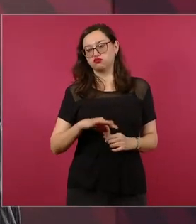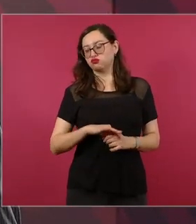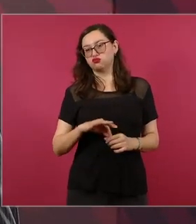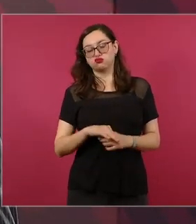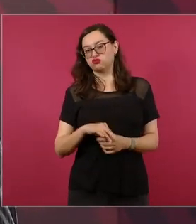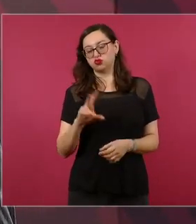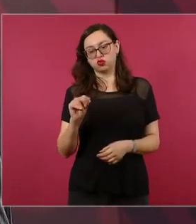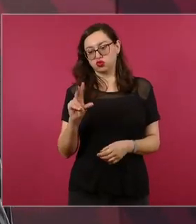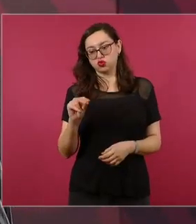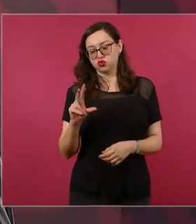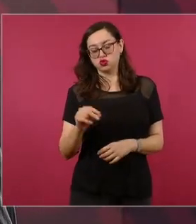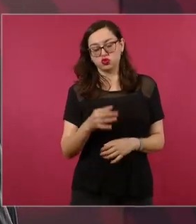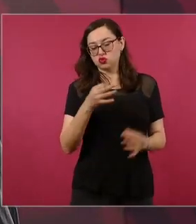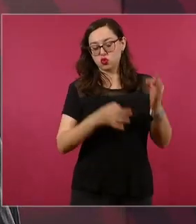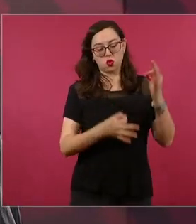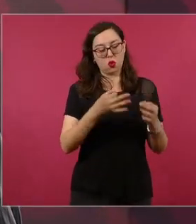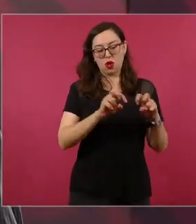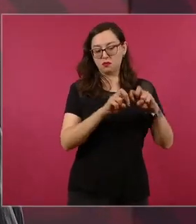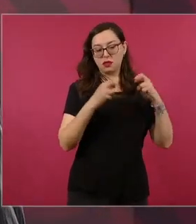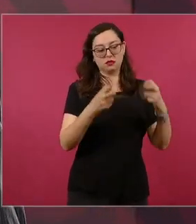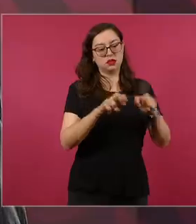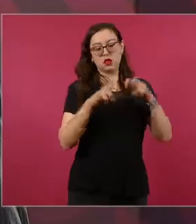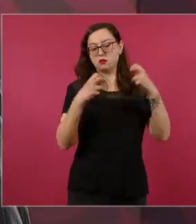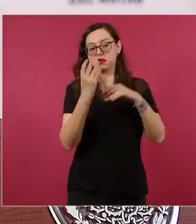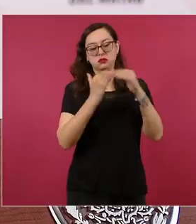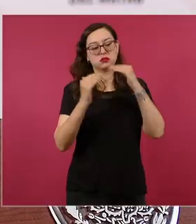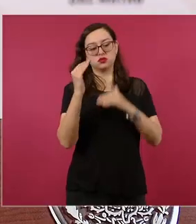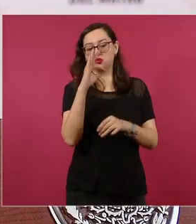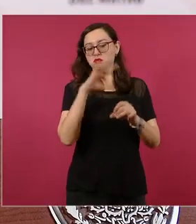a un magistrado, a un ministro?